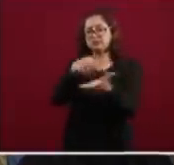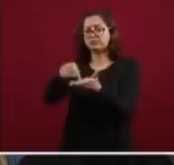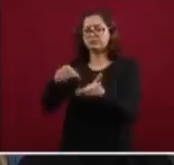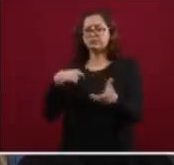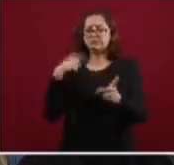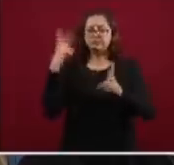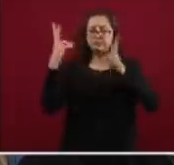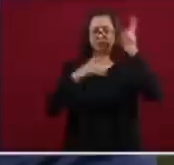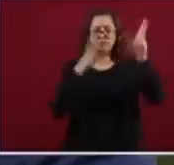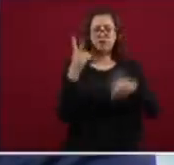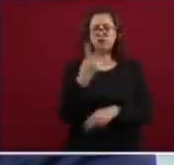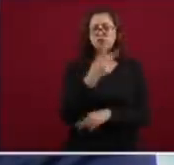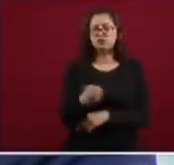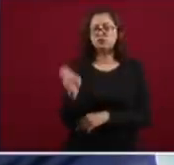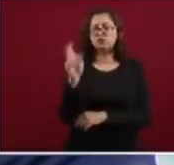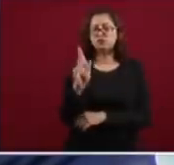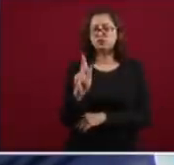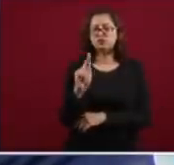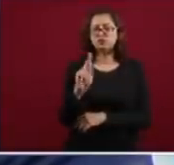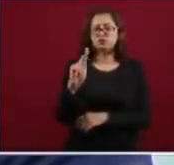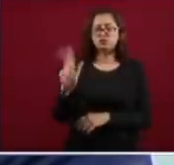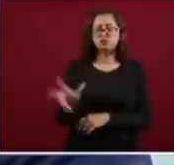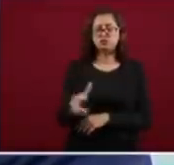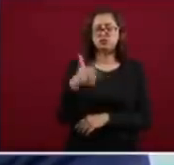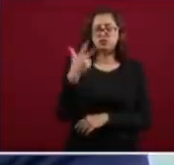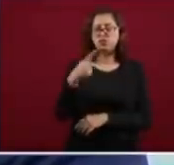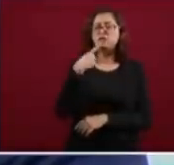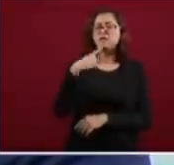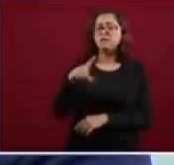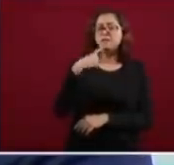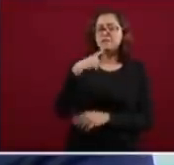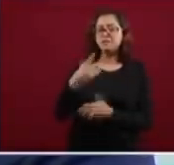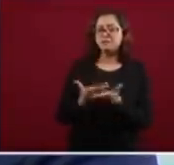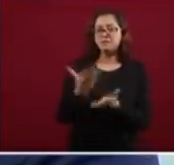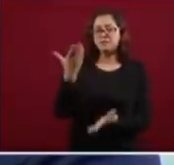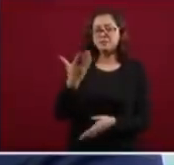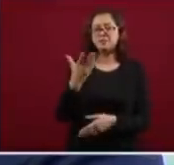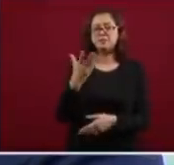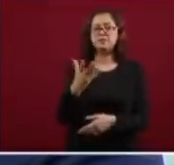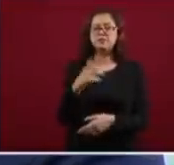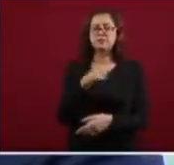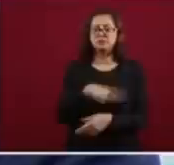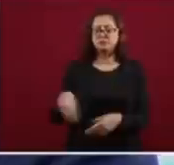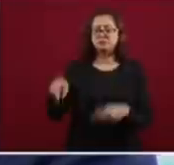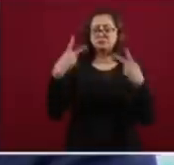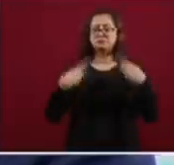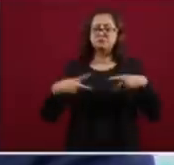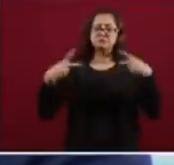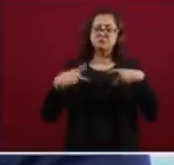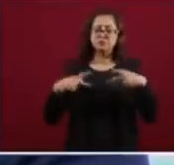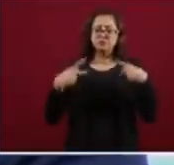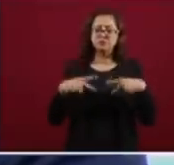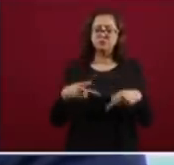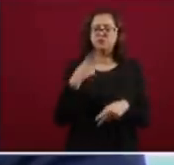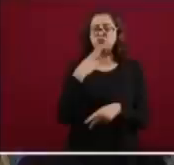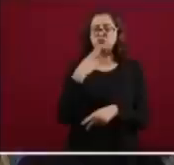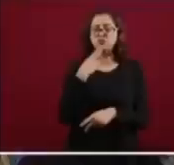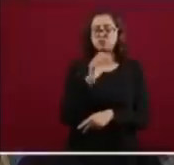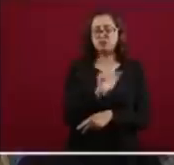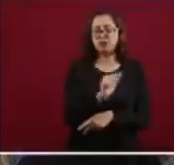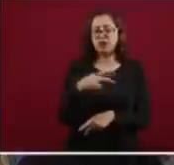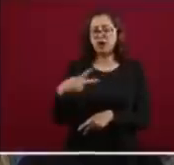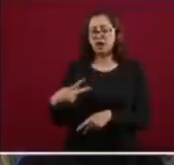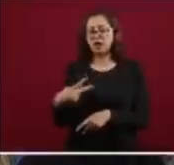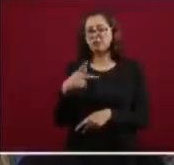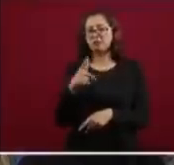atendimos 288 denuncias y quejas presentadas por los consumidores en nuestra app del litro por